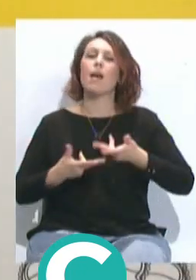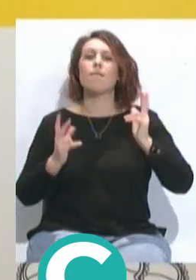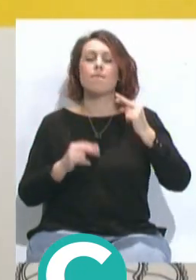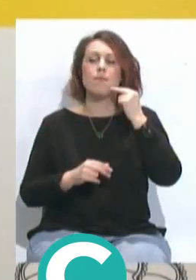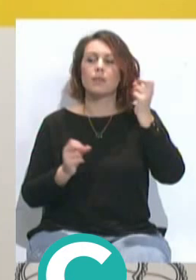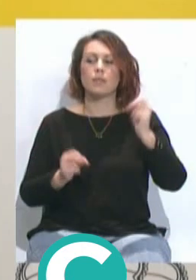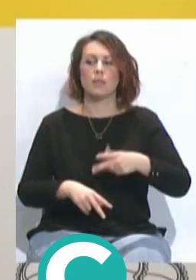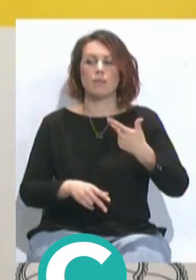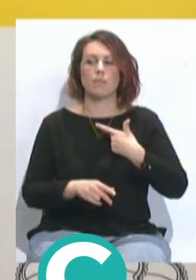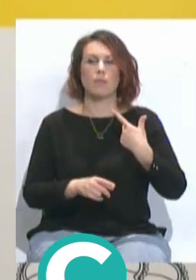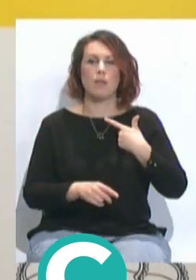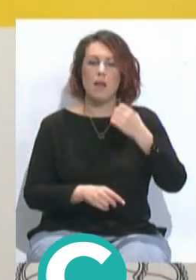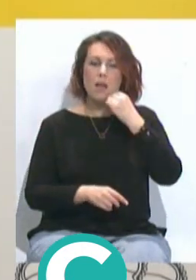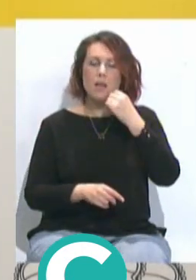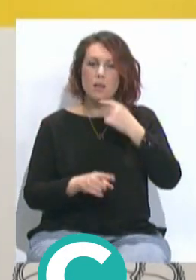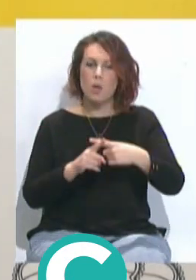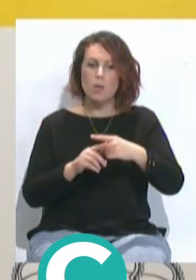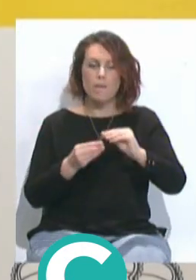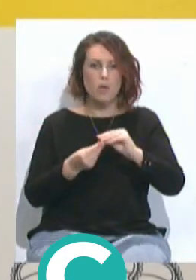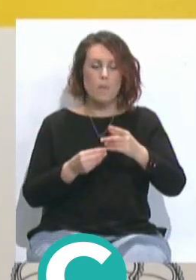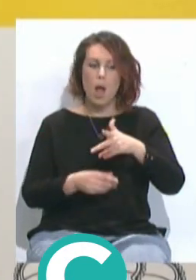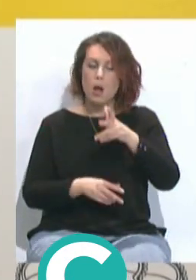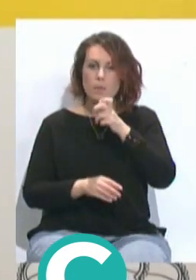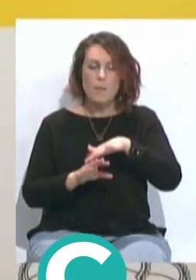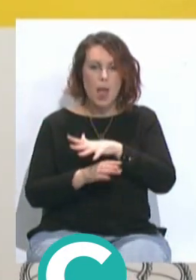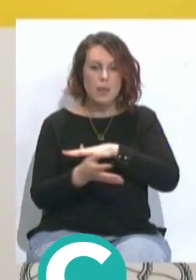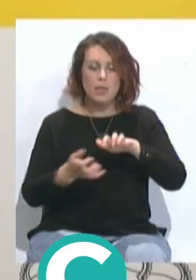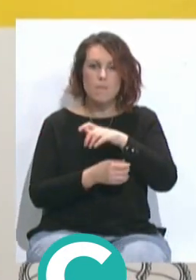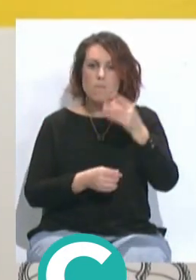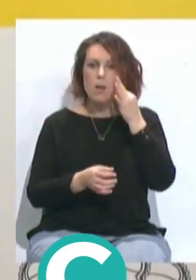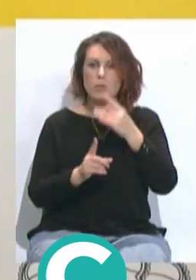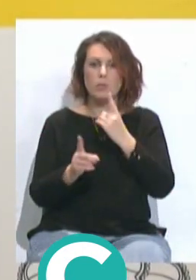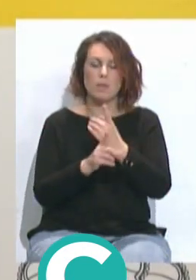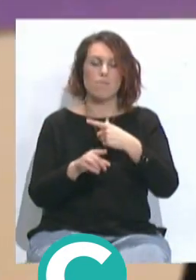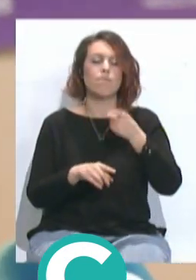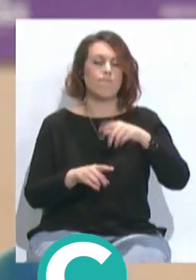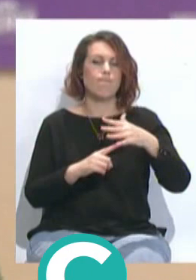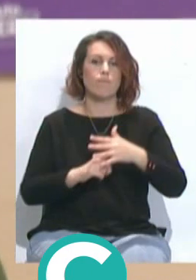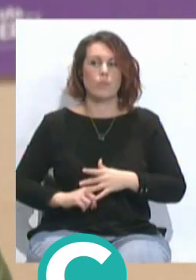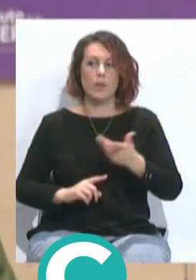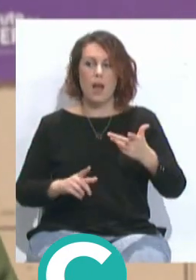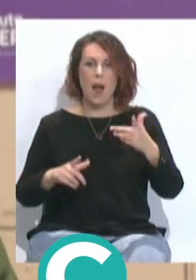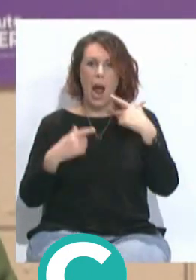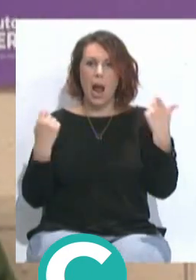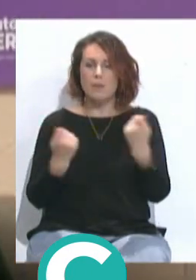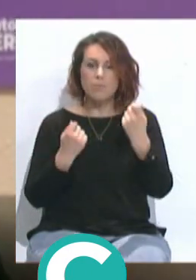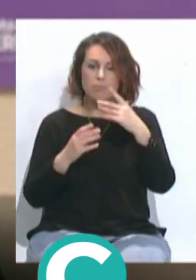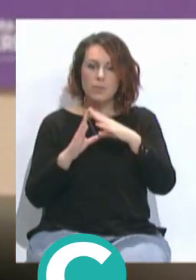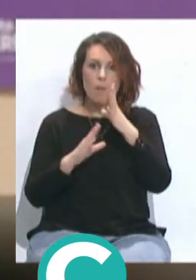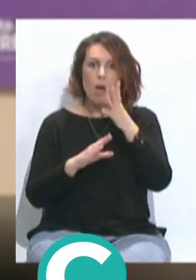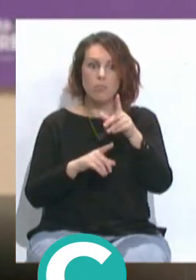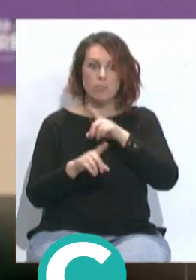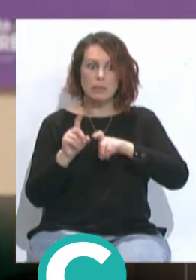La explotación sexual es una de las formas más terribles de violencia contra las mujeres y de discriminación. En alerta feminista por el